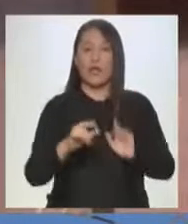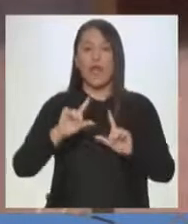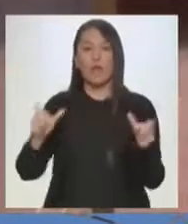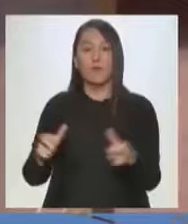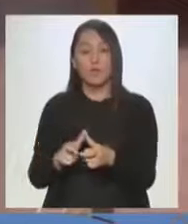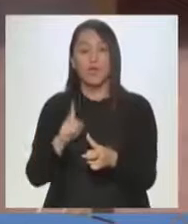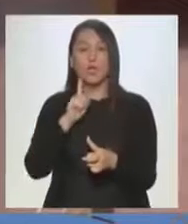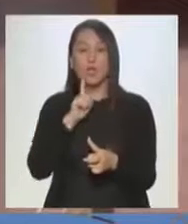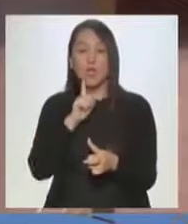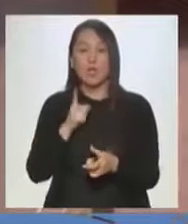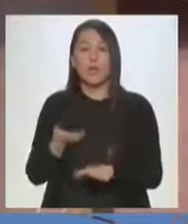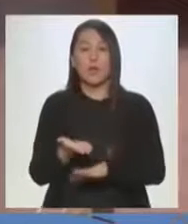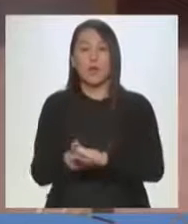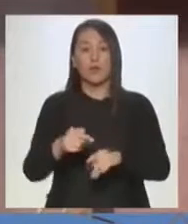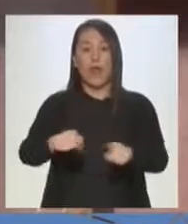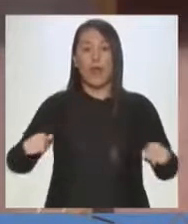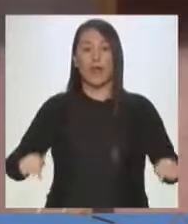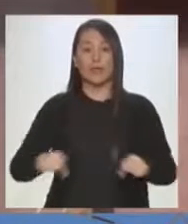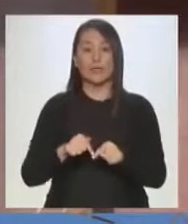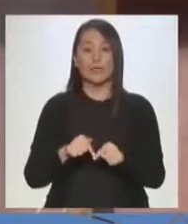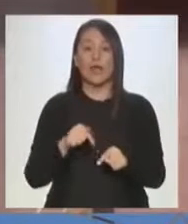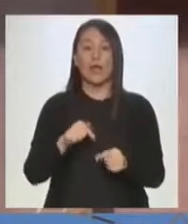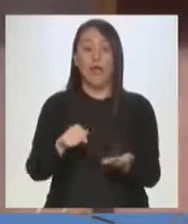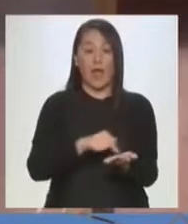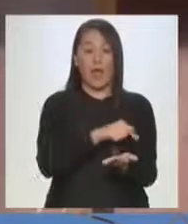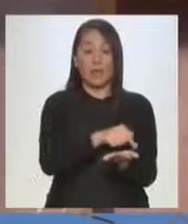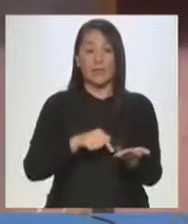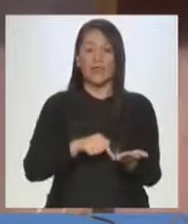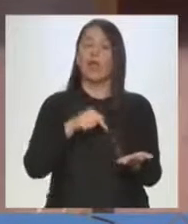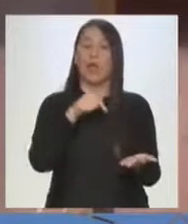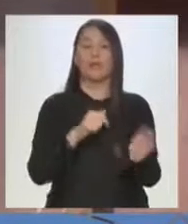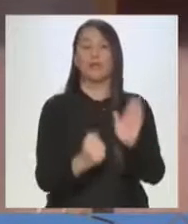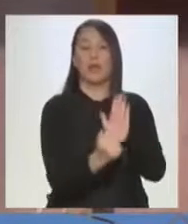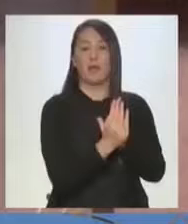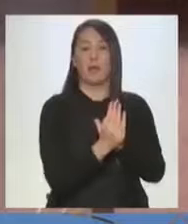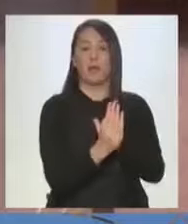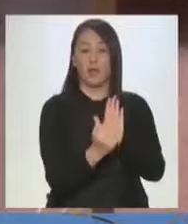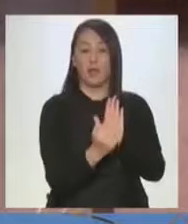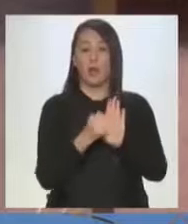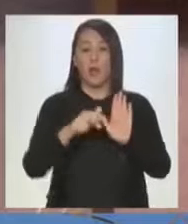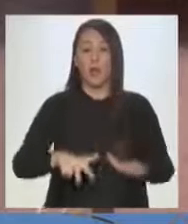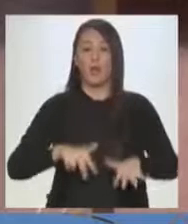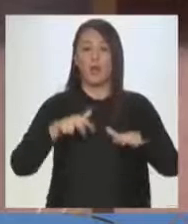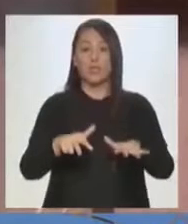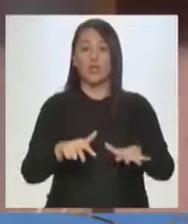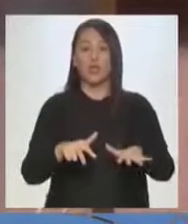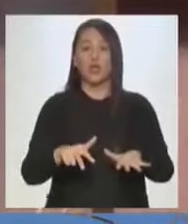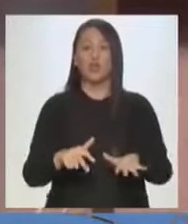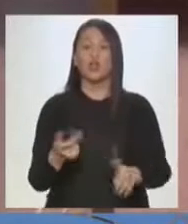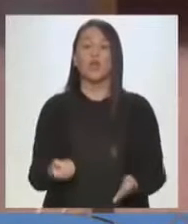tiene a bien proponer a la Sala el rechazo de dicho artículo. En el nuevo artículo 18 se establece la posibilidad de